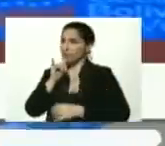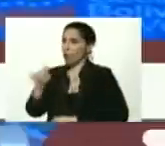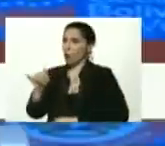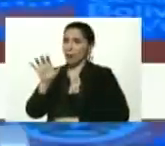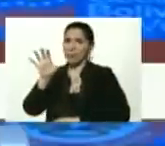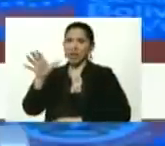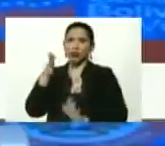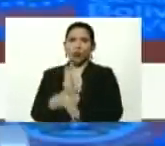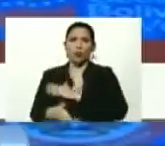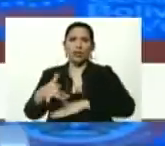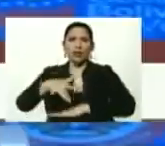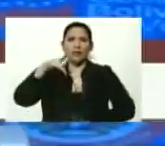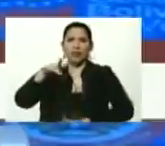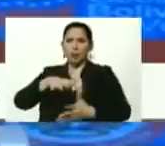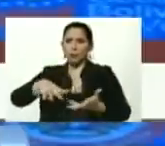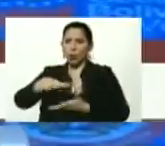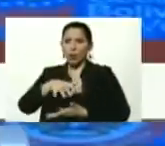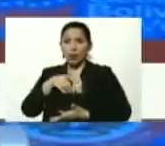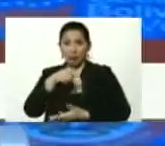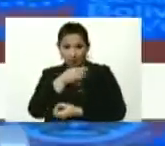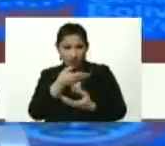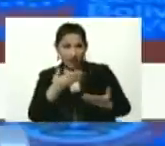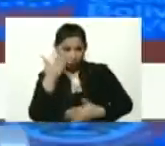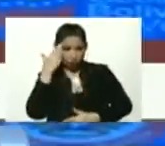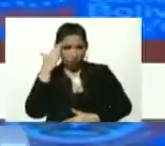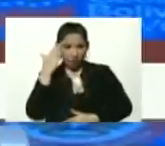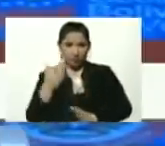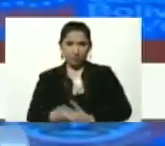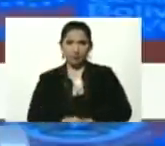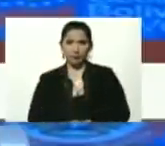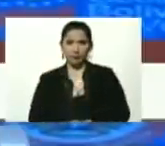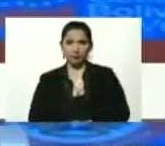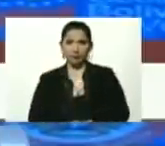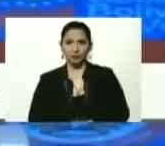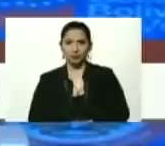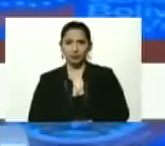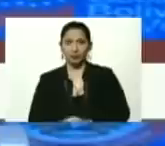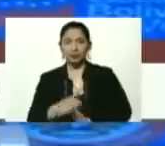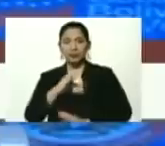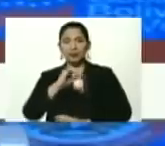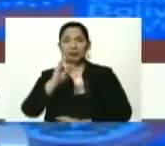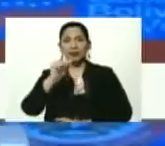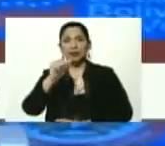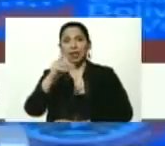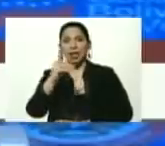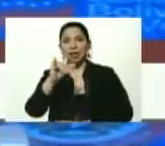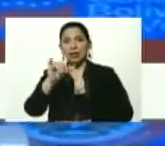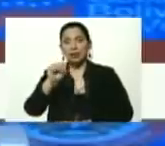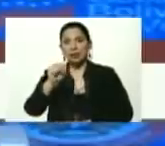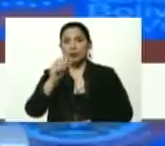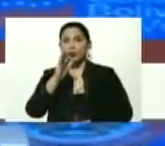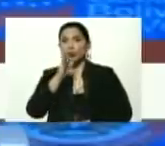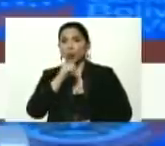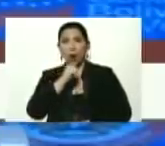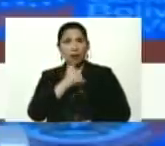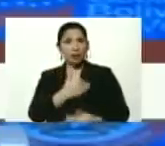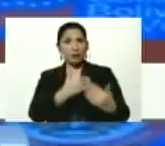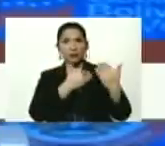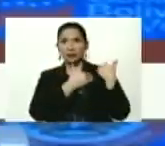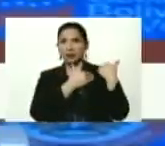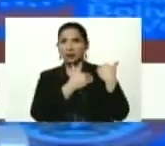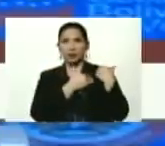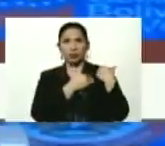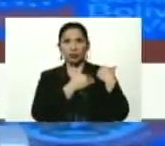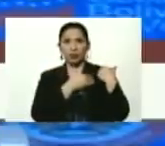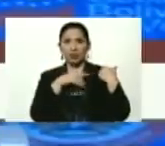gravedad. Ellos saben que en el CIADI no tienen representatividad, ni